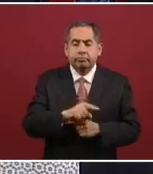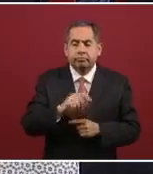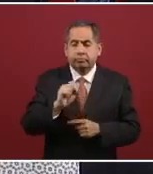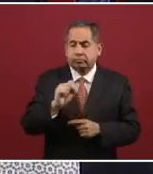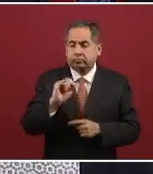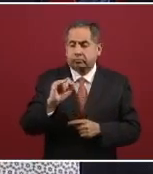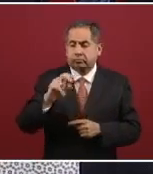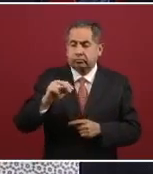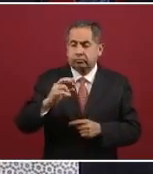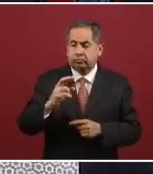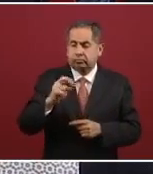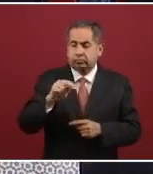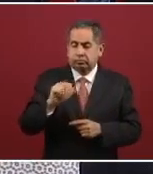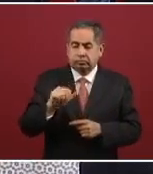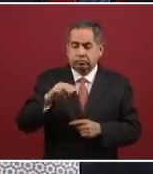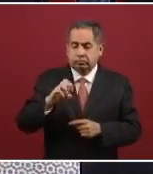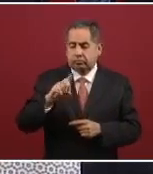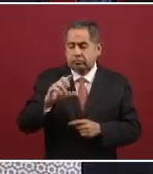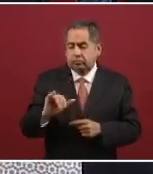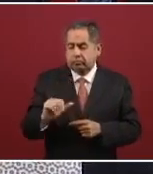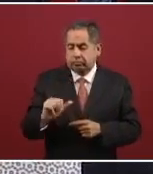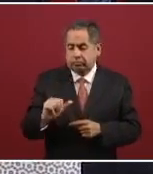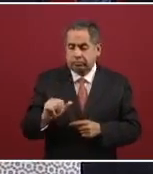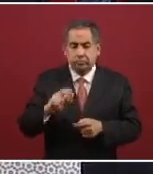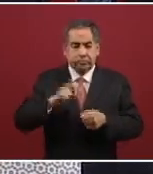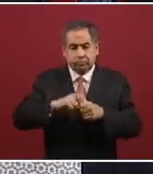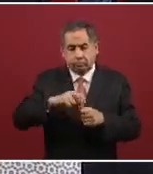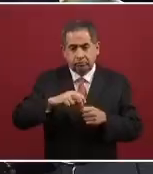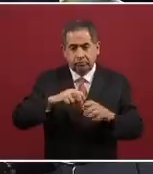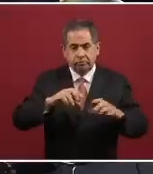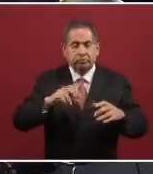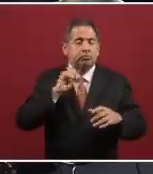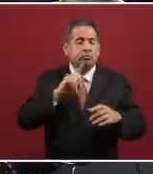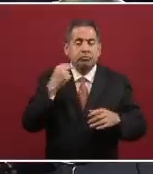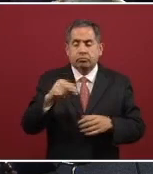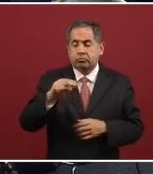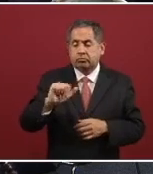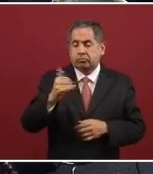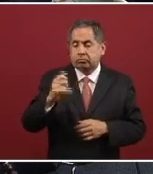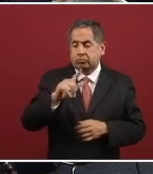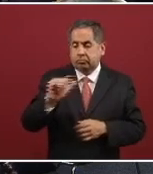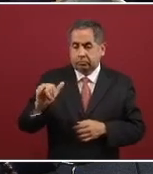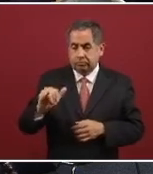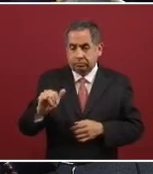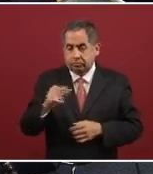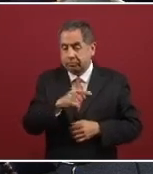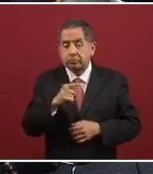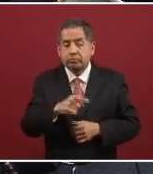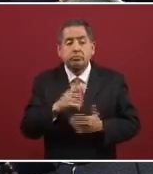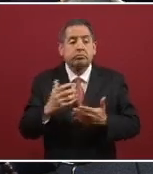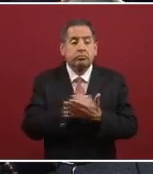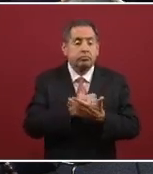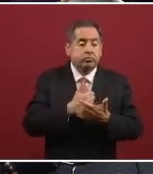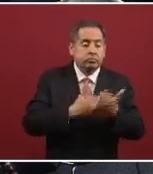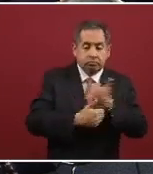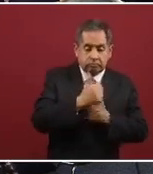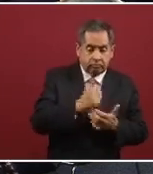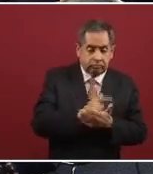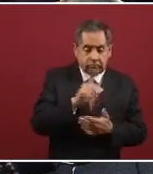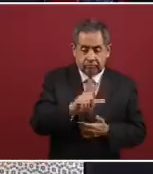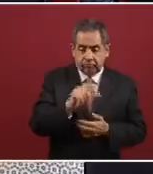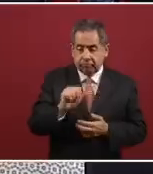Sincronía Médica Aplicada, CIMA, de Nayeli Guevara. Ella obtuvo en la licitación